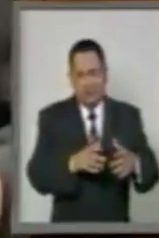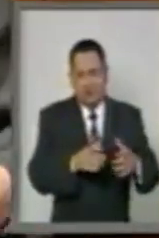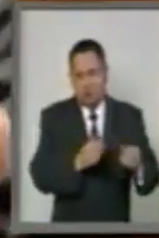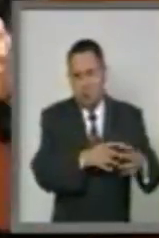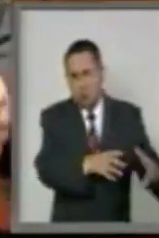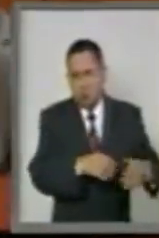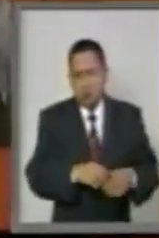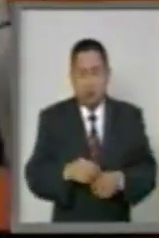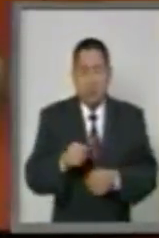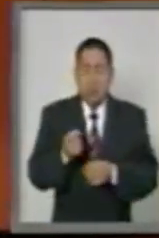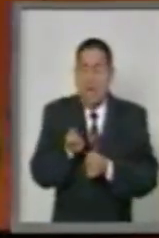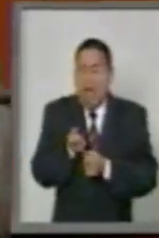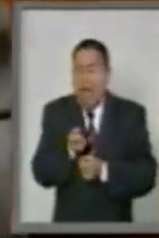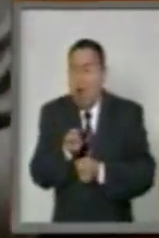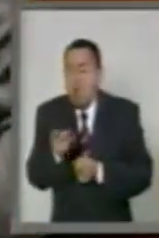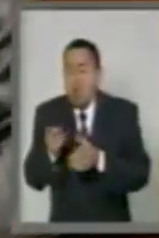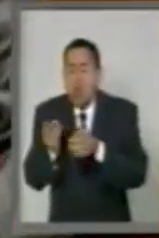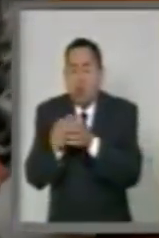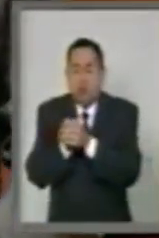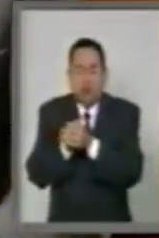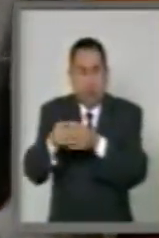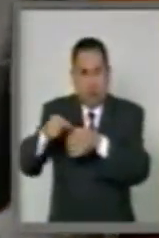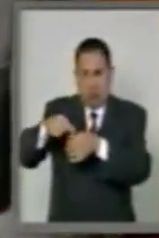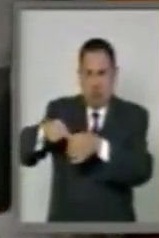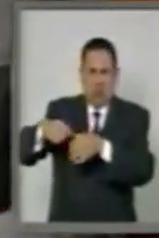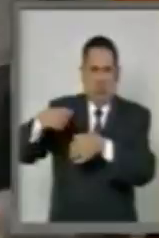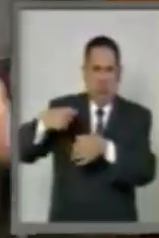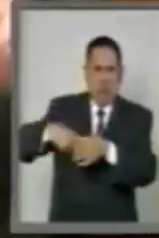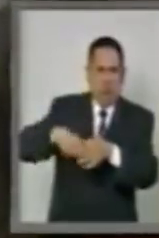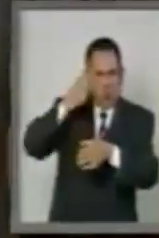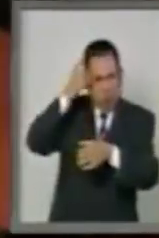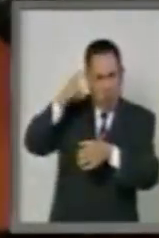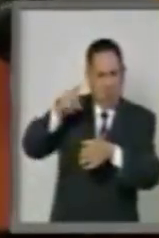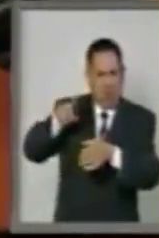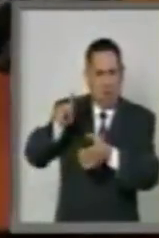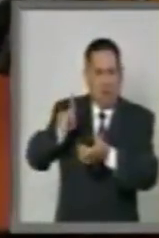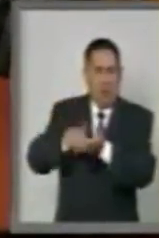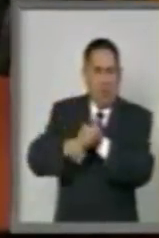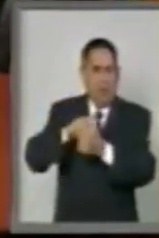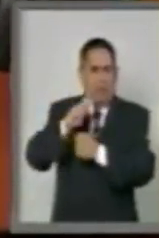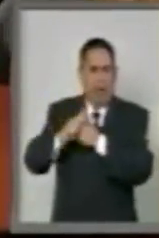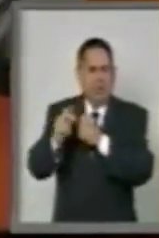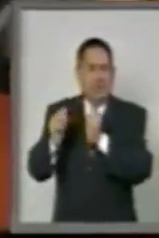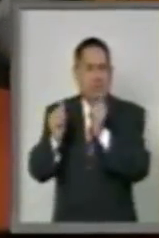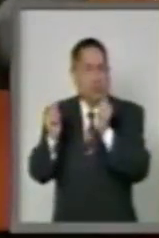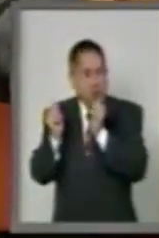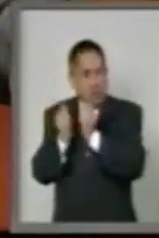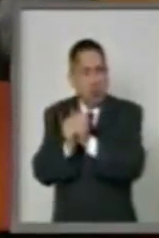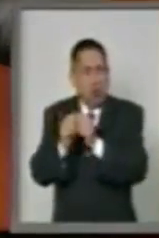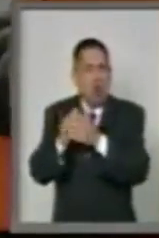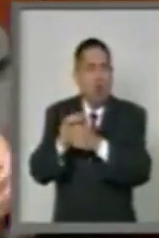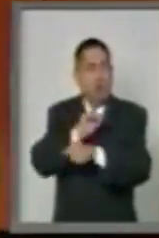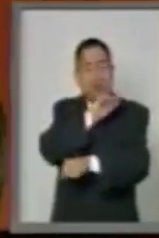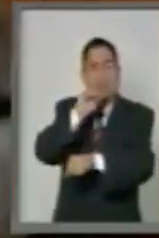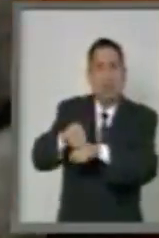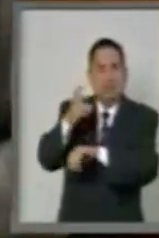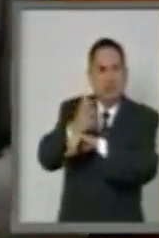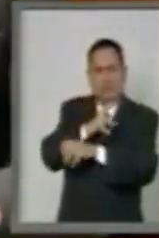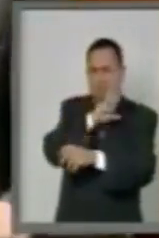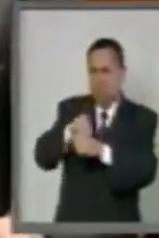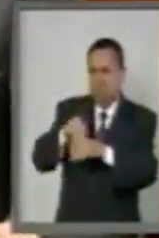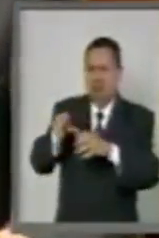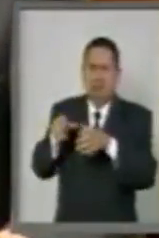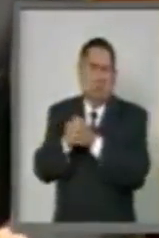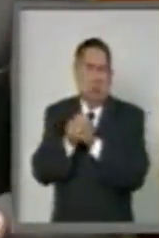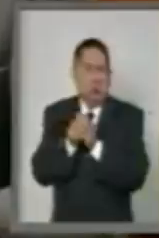cuantos son los dueños de la riqueza de este país con las inversiones extranjeras